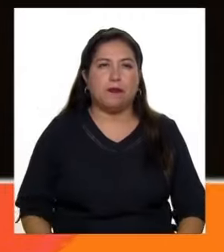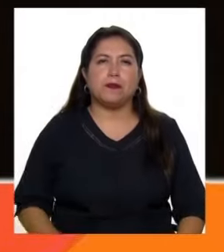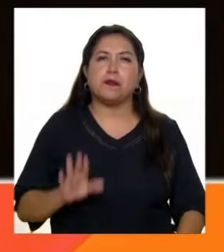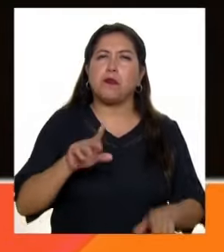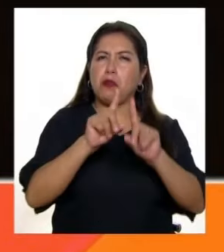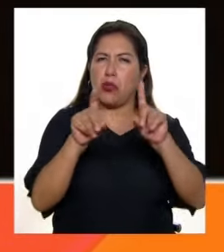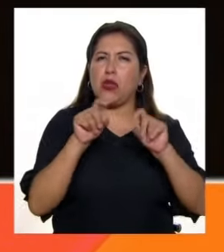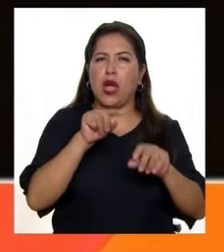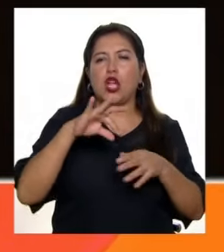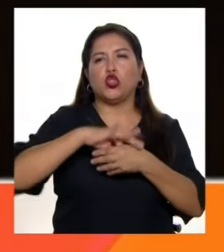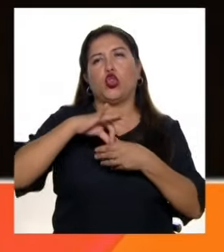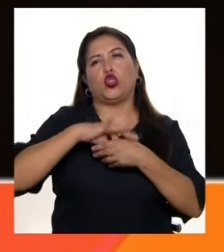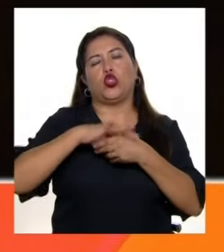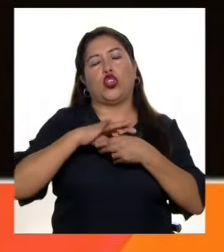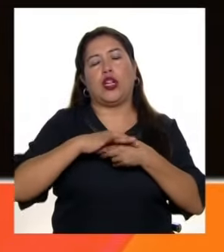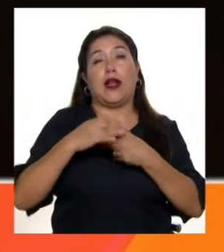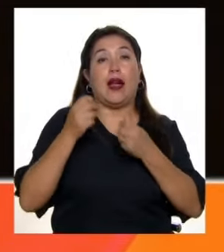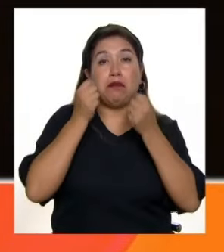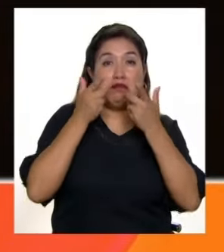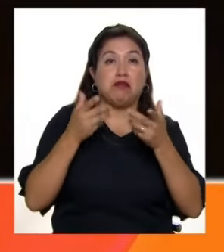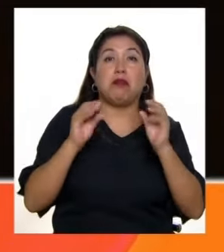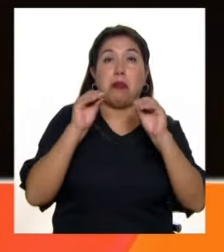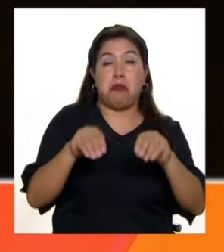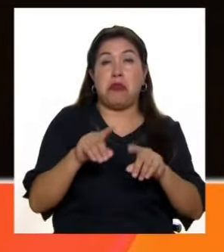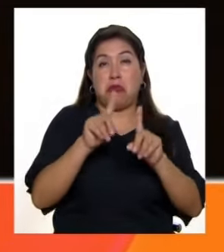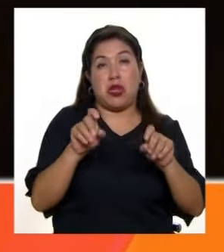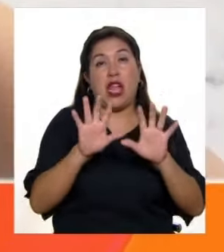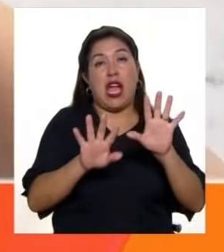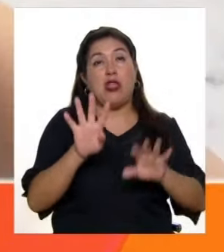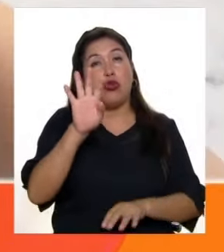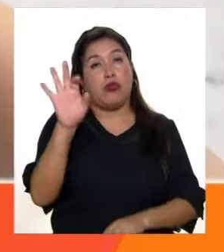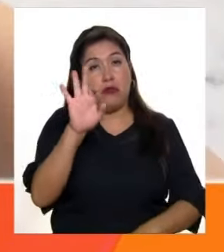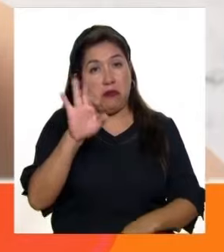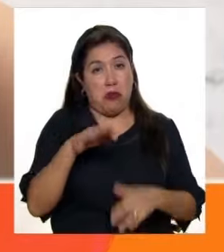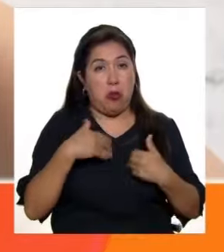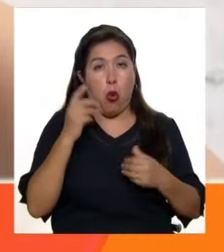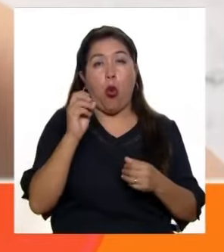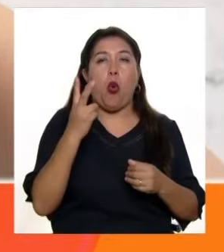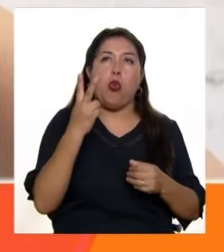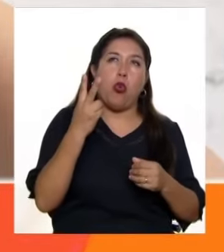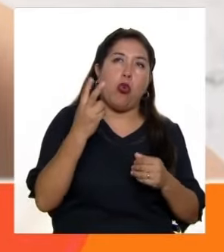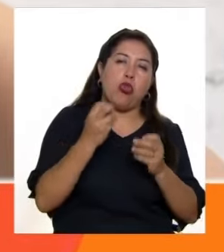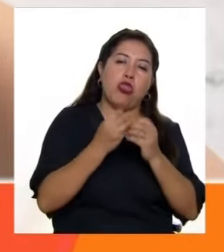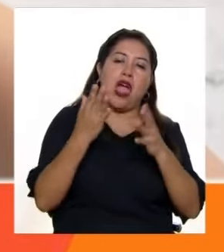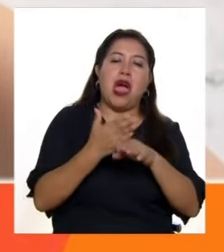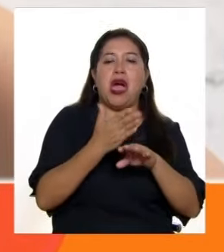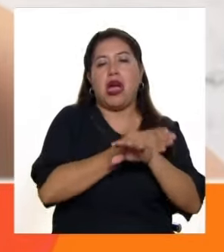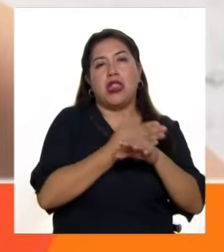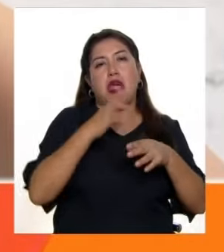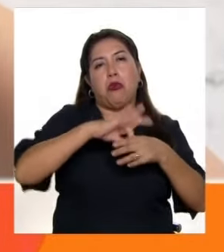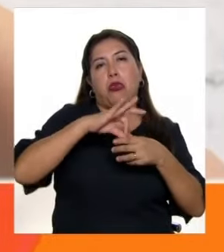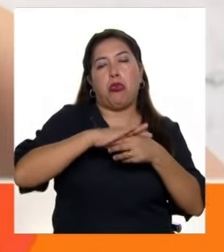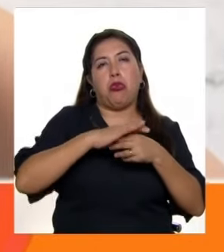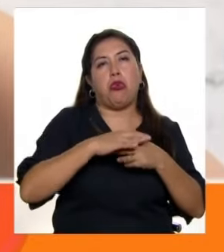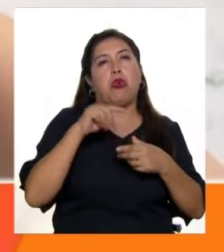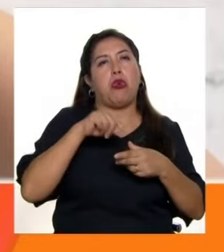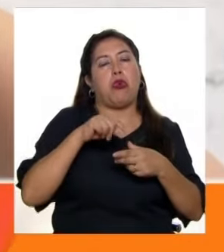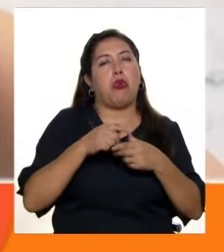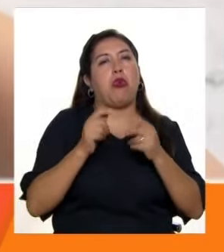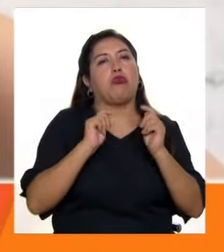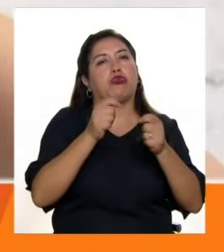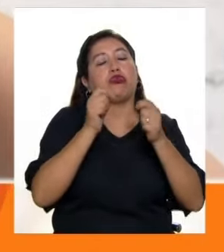los sorteos, estaría bueno aplicarlo el 14 de febrero o días antes para poder jalar tráfico ese mismo día y generar estas ventas? En